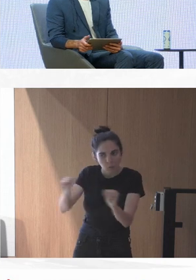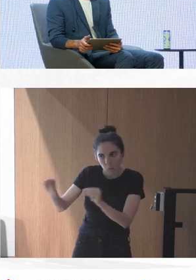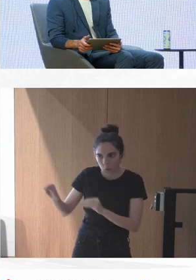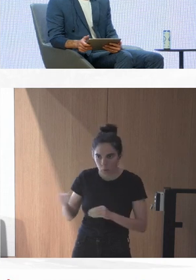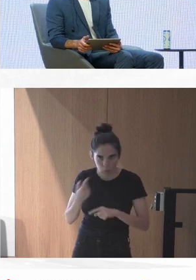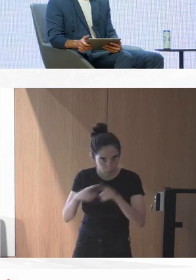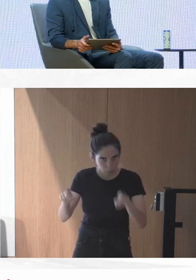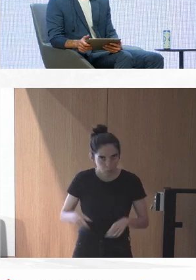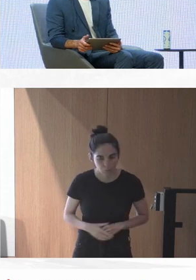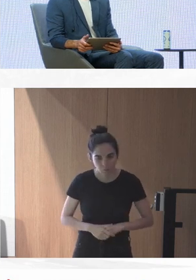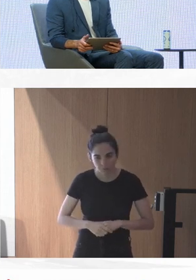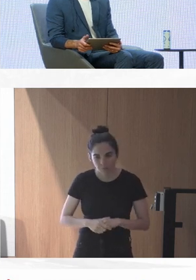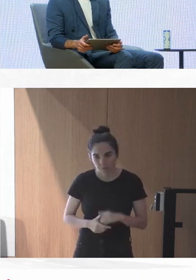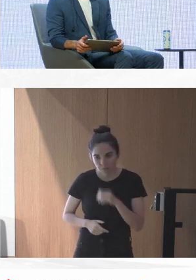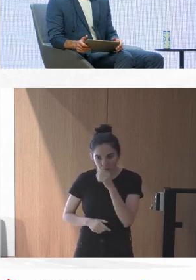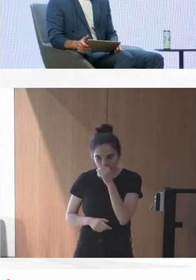para que puedan participar